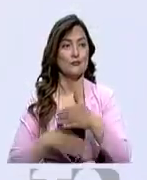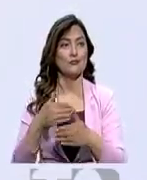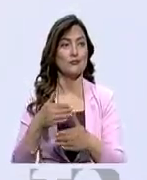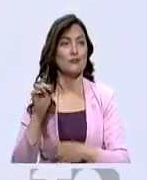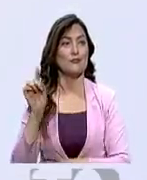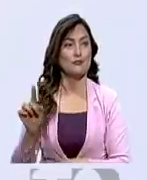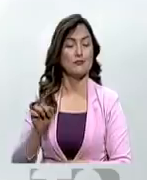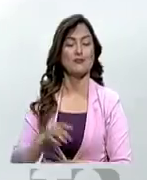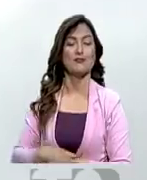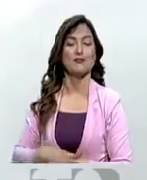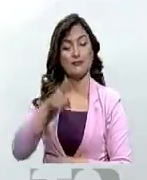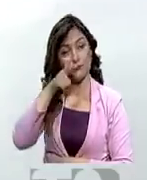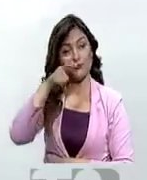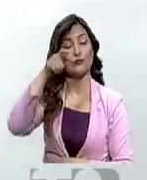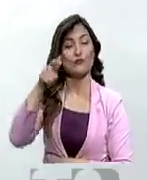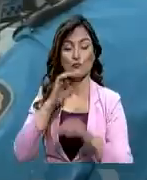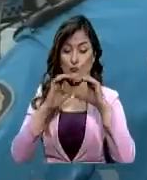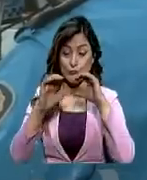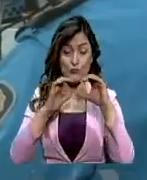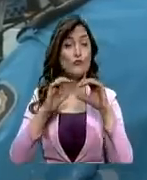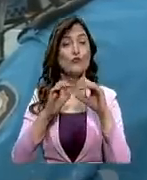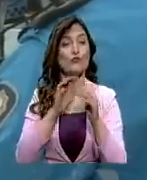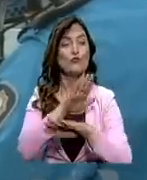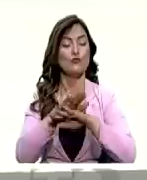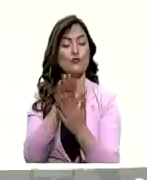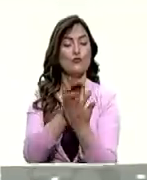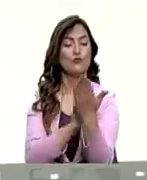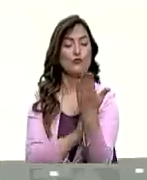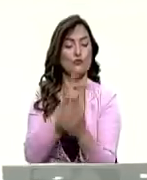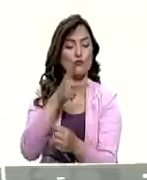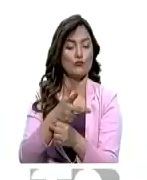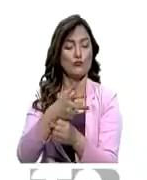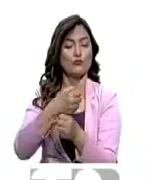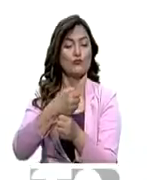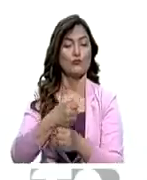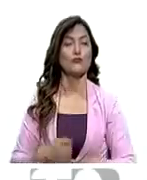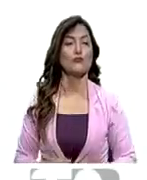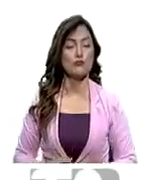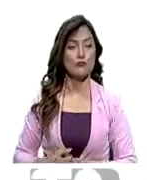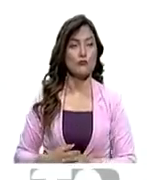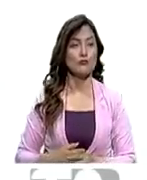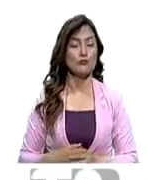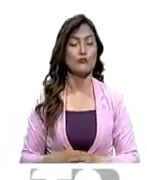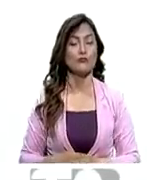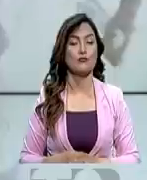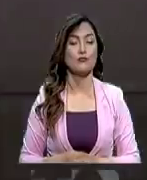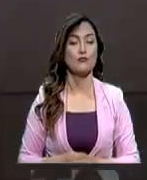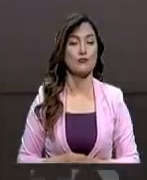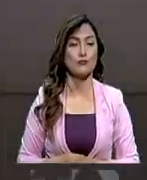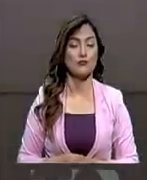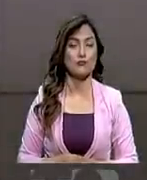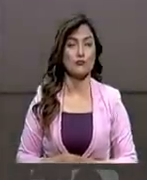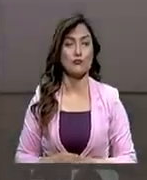Mónica Tirado leyó una conversación en donde se menciona el proyecto de cámaras de M Seguridad. En Quito, Daniela